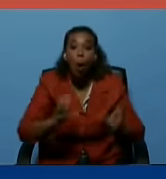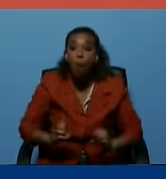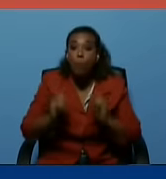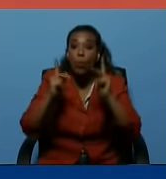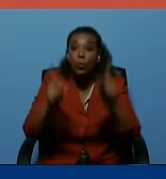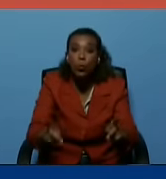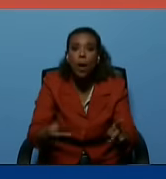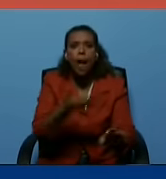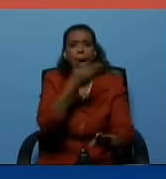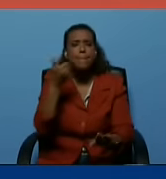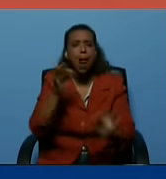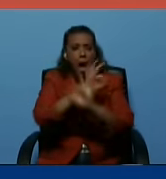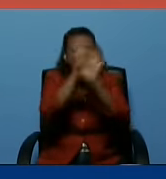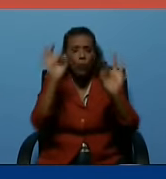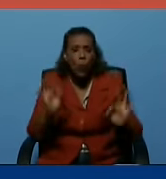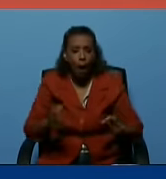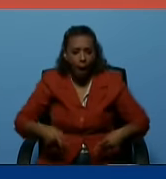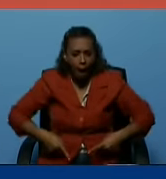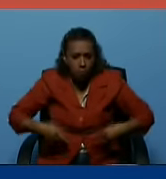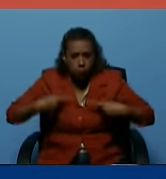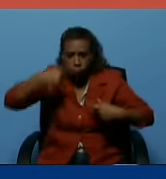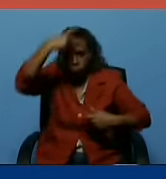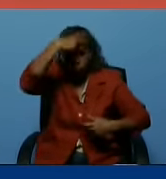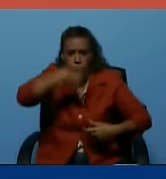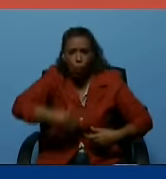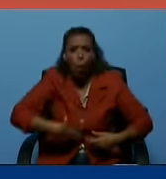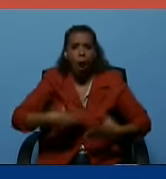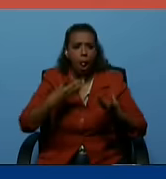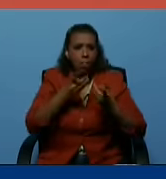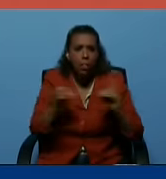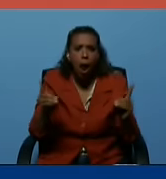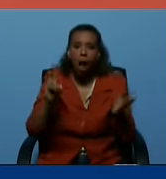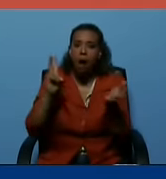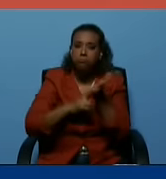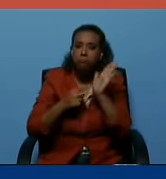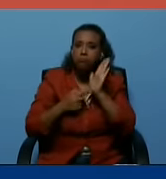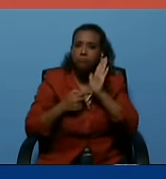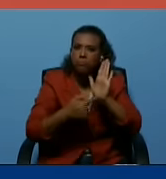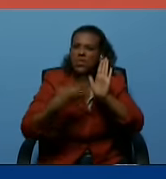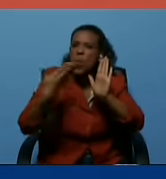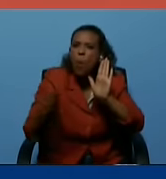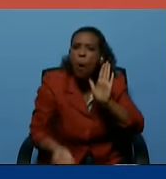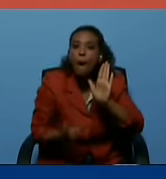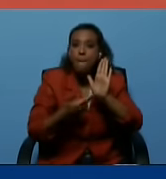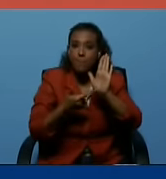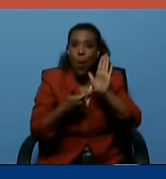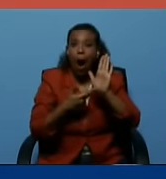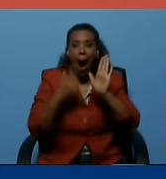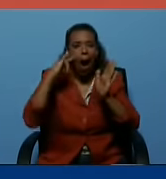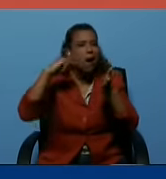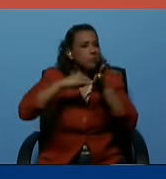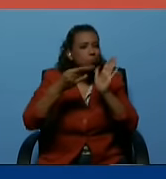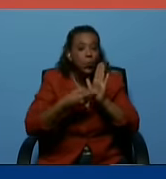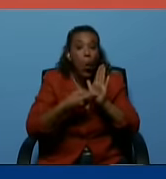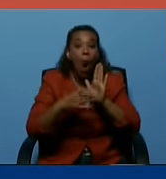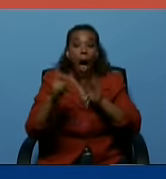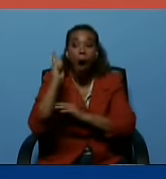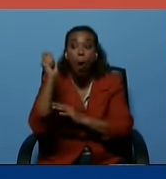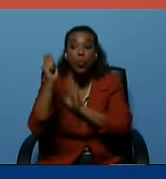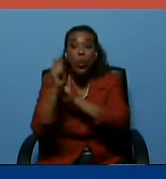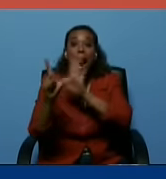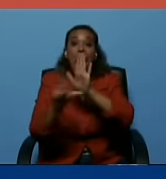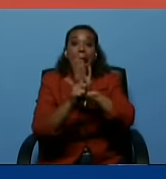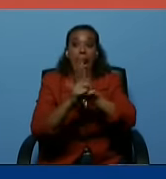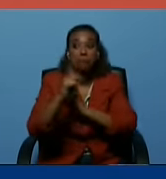Y la mejor forma de vivir la democracia verdadera, en el concepto constitucional más